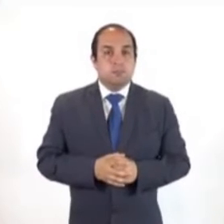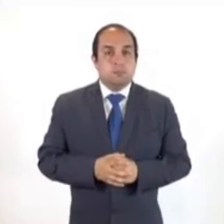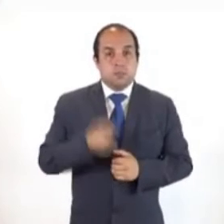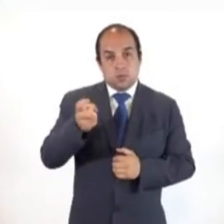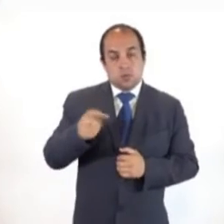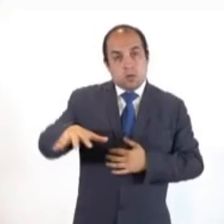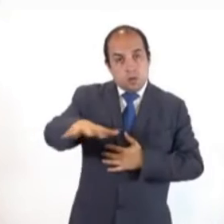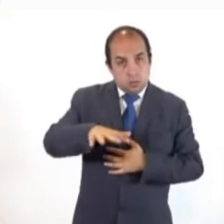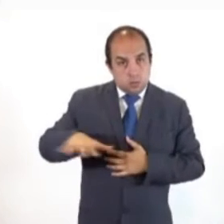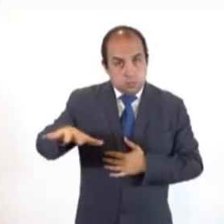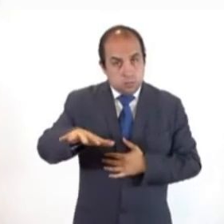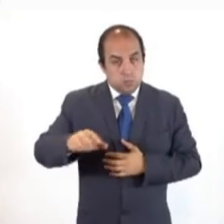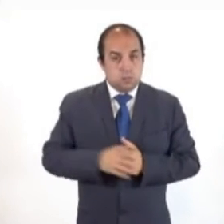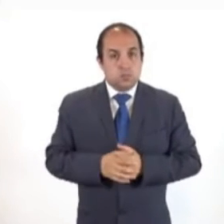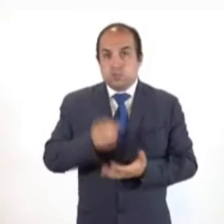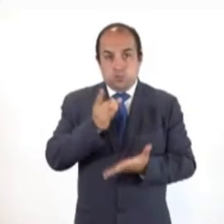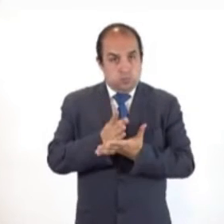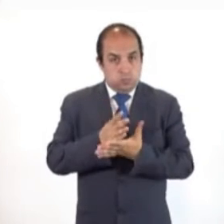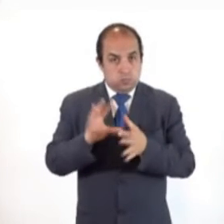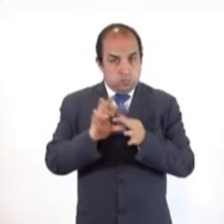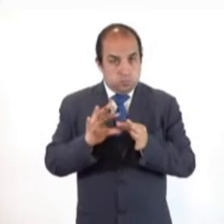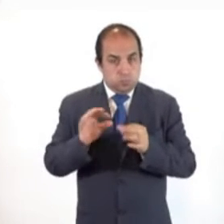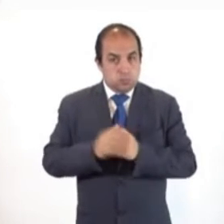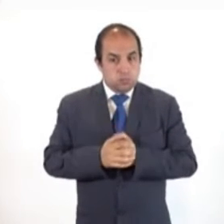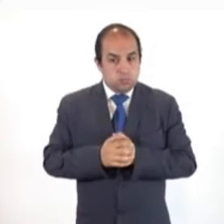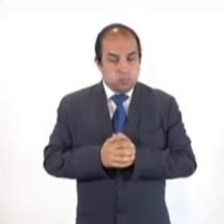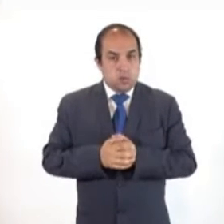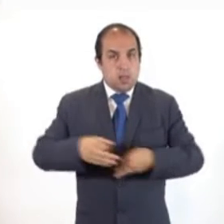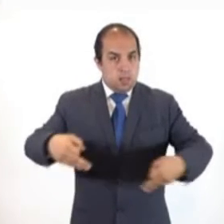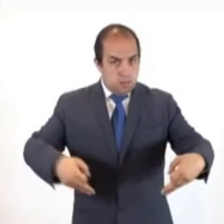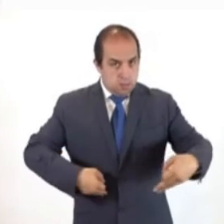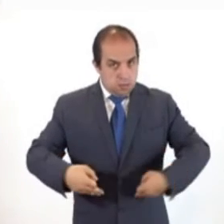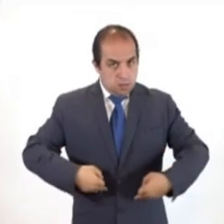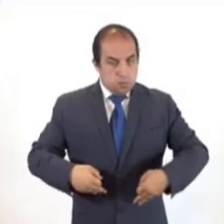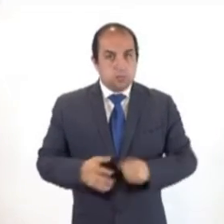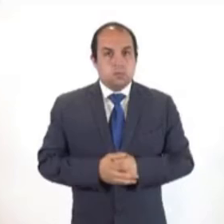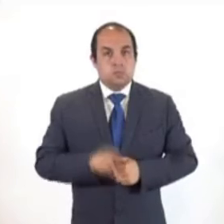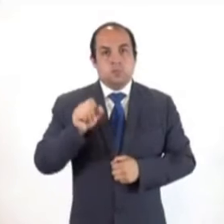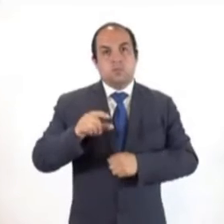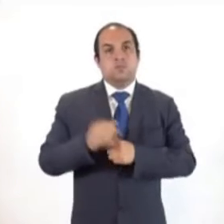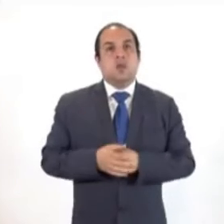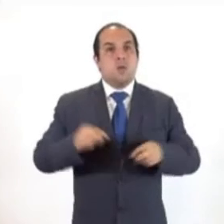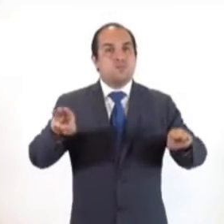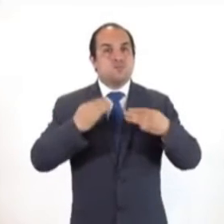digamos, no solo estamos hablando, como ya se permitía, de obras de teatro, sino